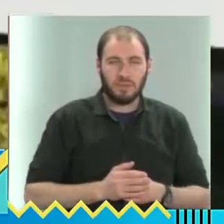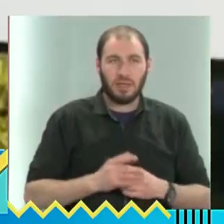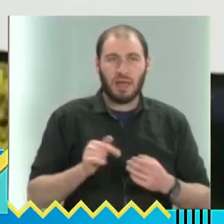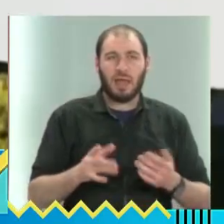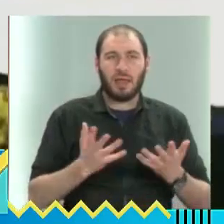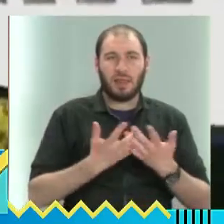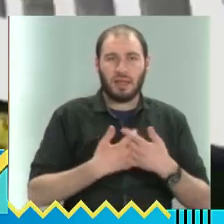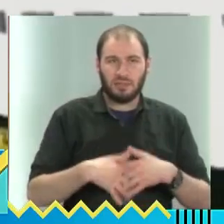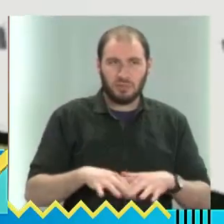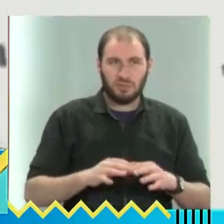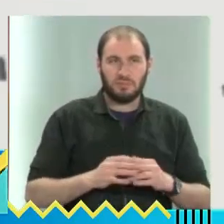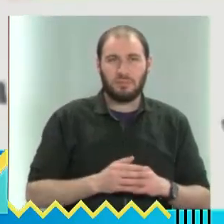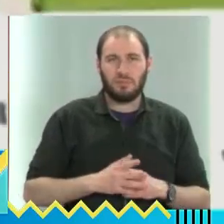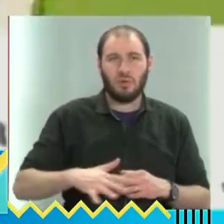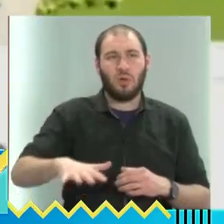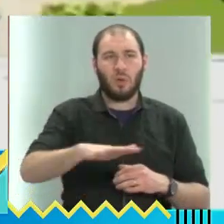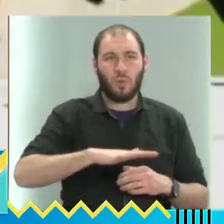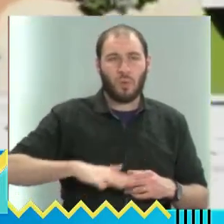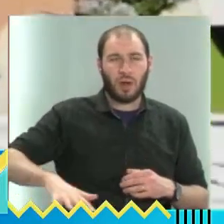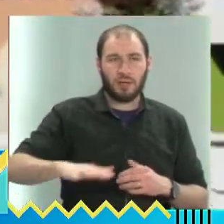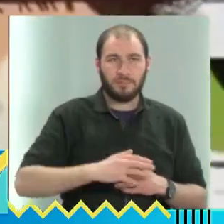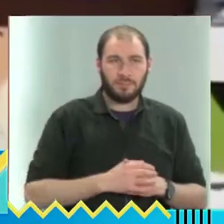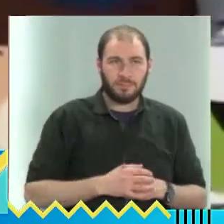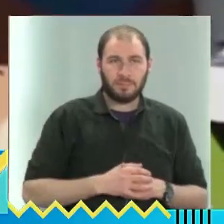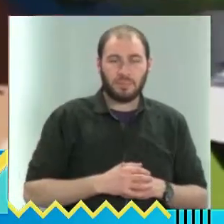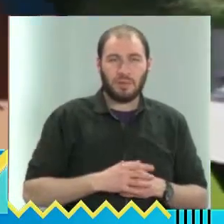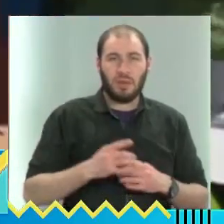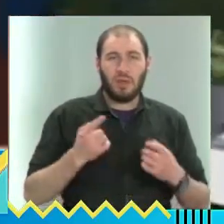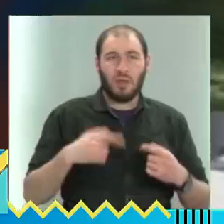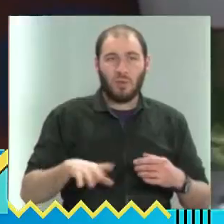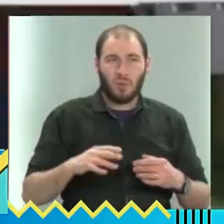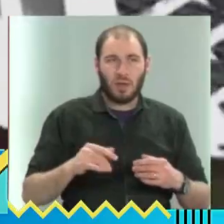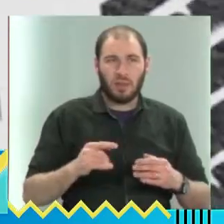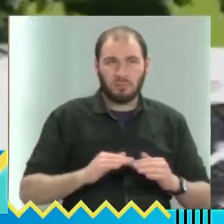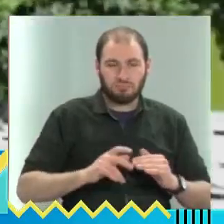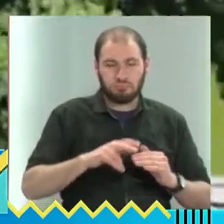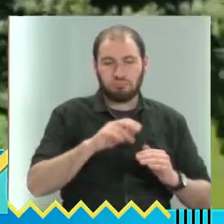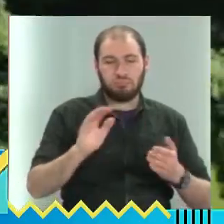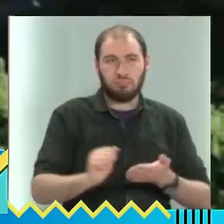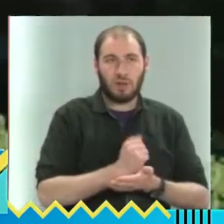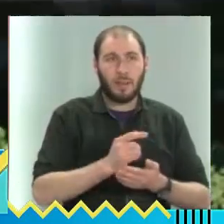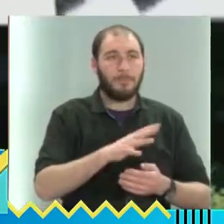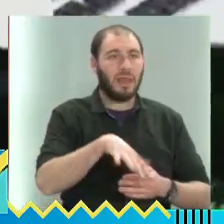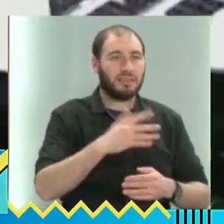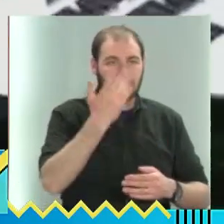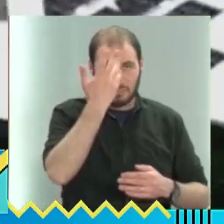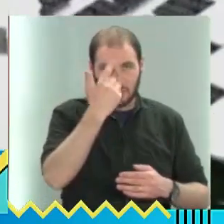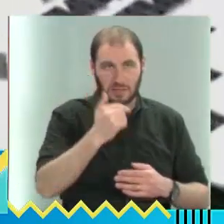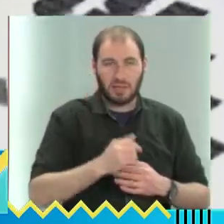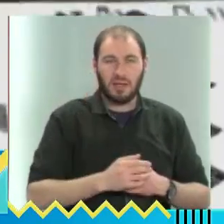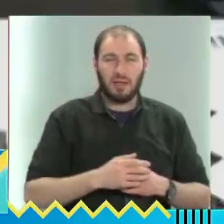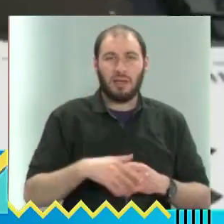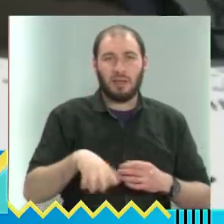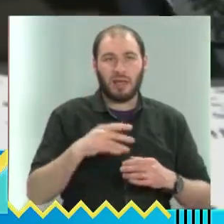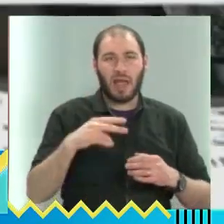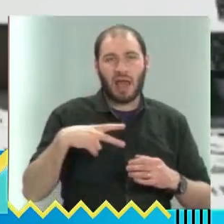integración, una atomización del espacio en donde se han eliminado los escalones. Sí, la Plaza San las Martín, barreras ¿no? La En su Plaza San renovación. Martín, la La Plaza